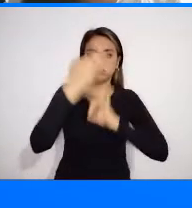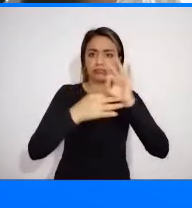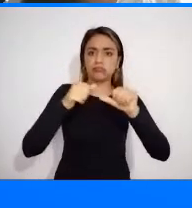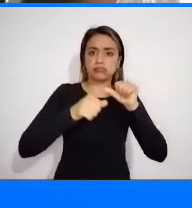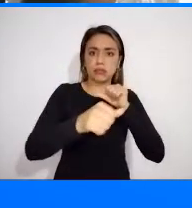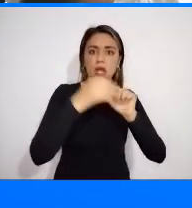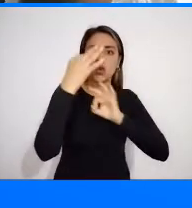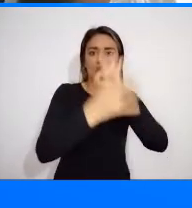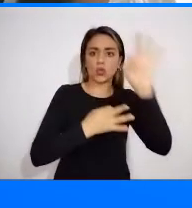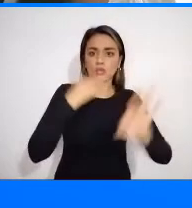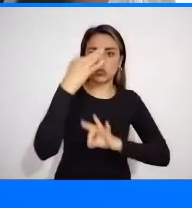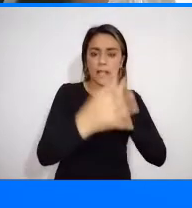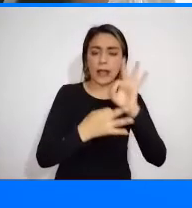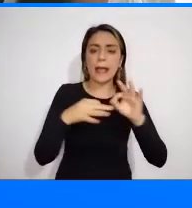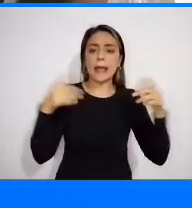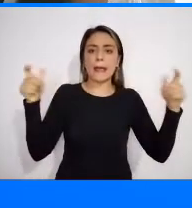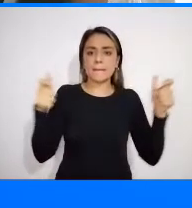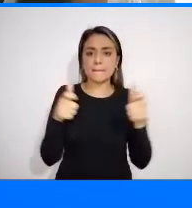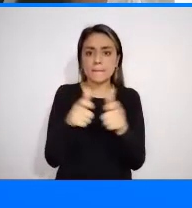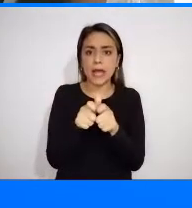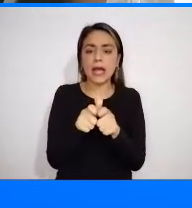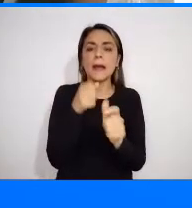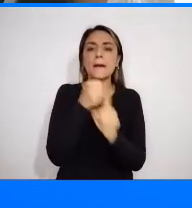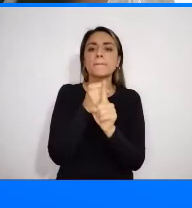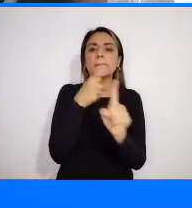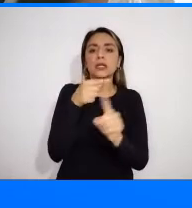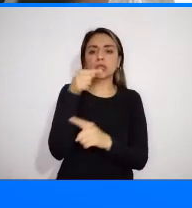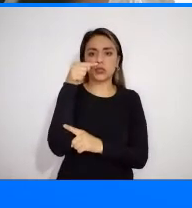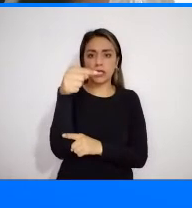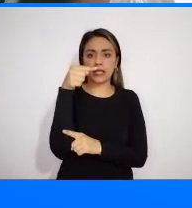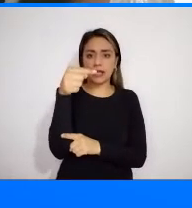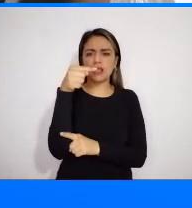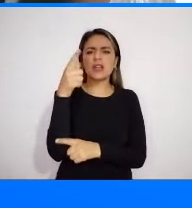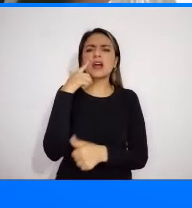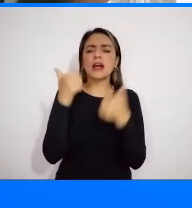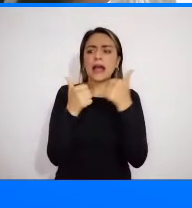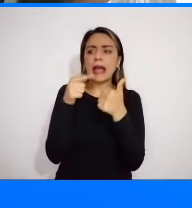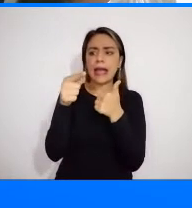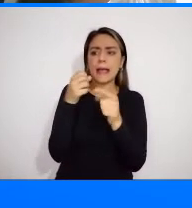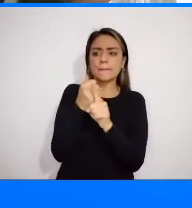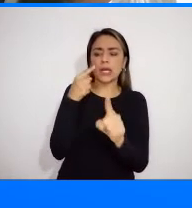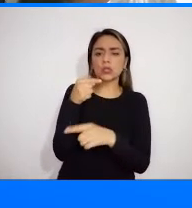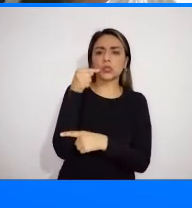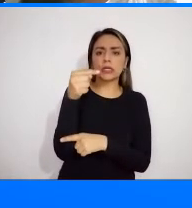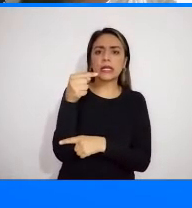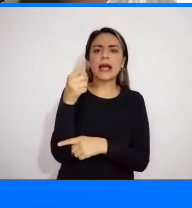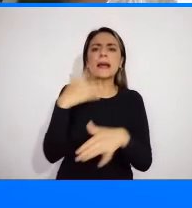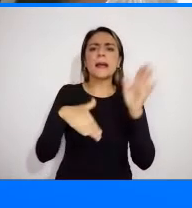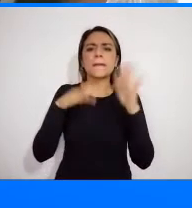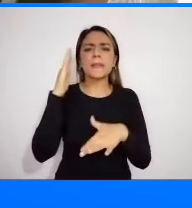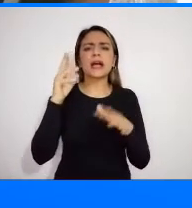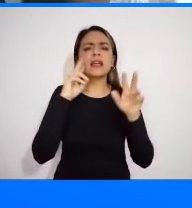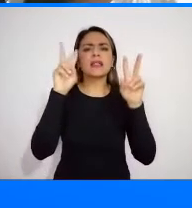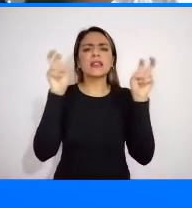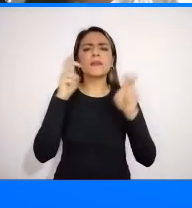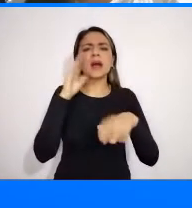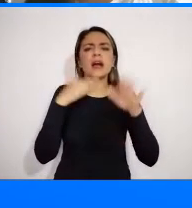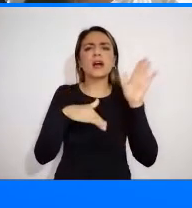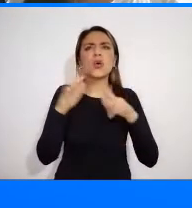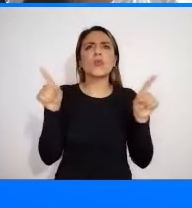mencionado, minimizar los impactos negativos. Entonces, para ello, pues se habla